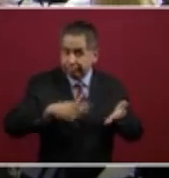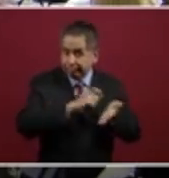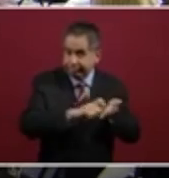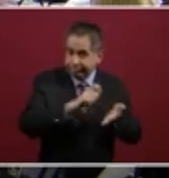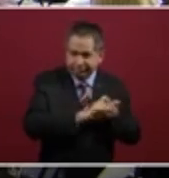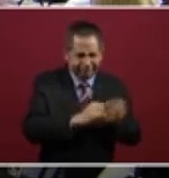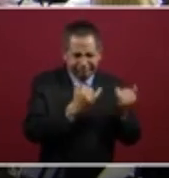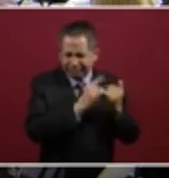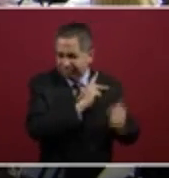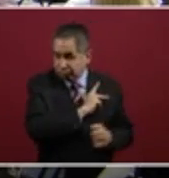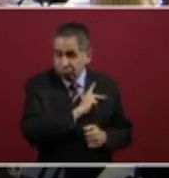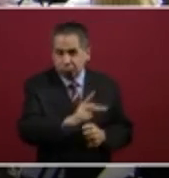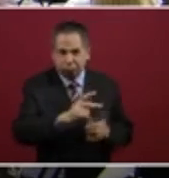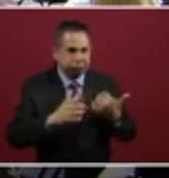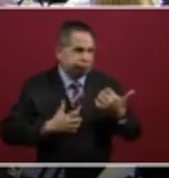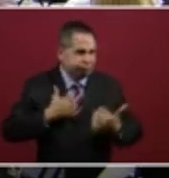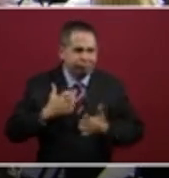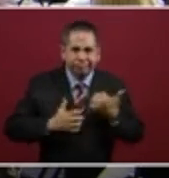parejo,